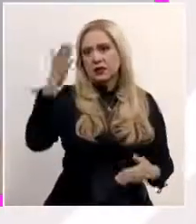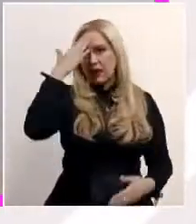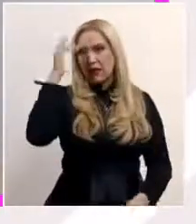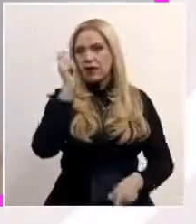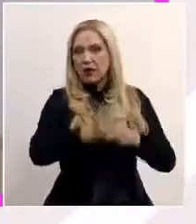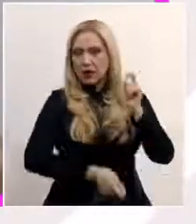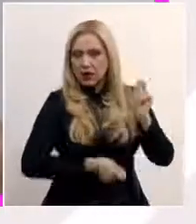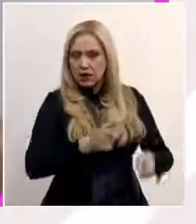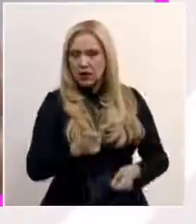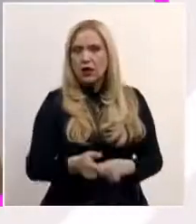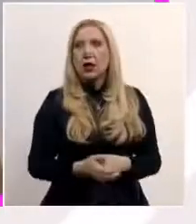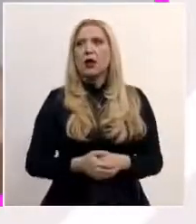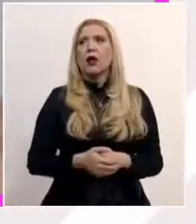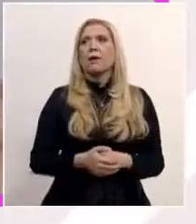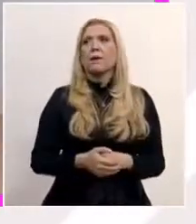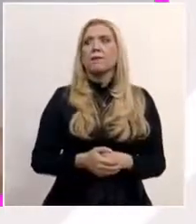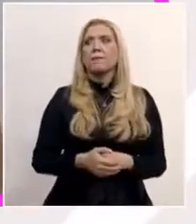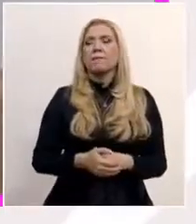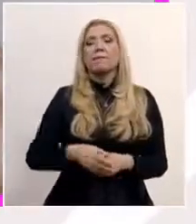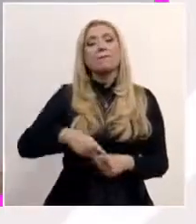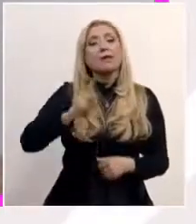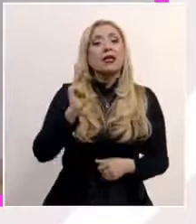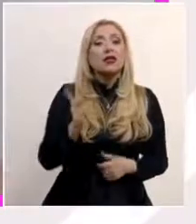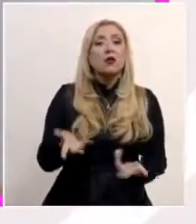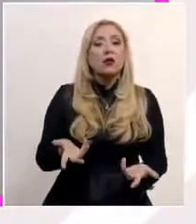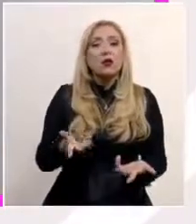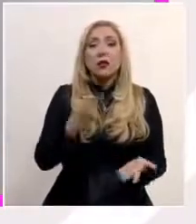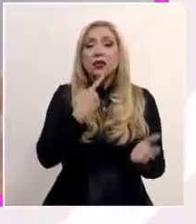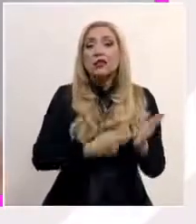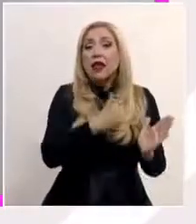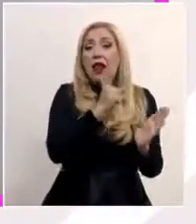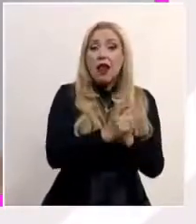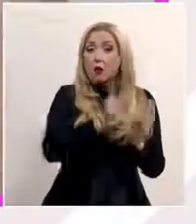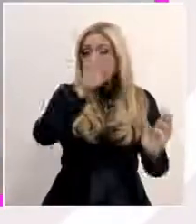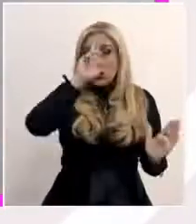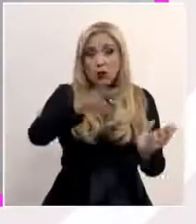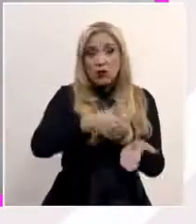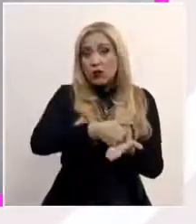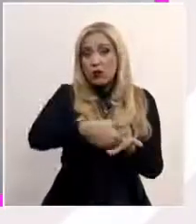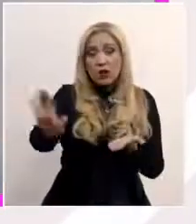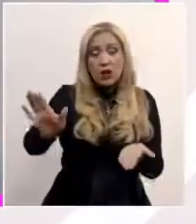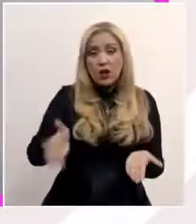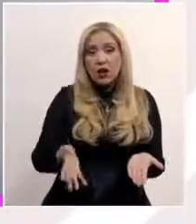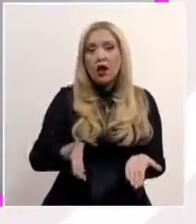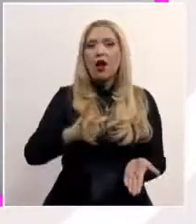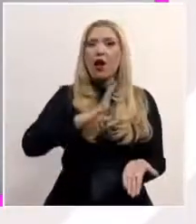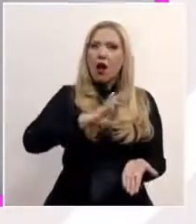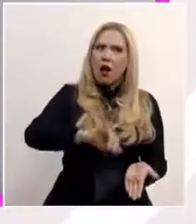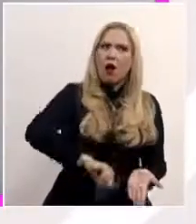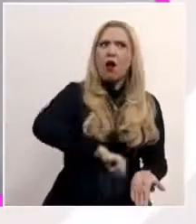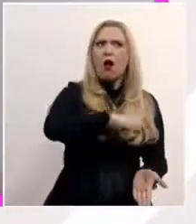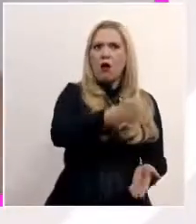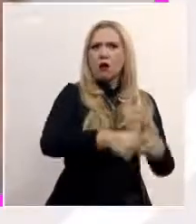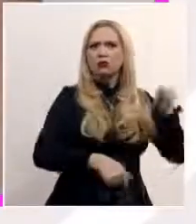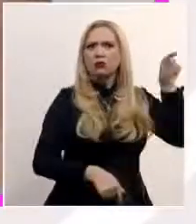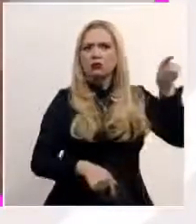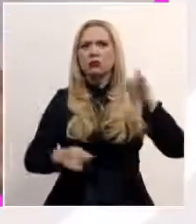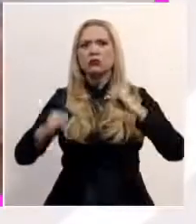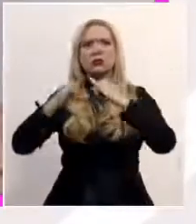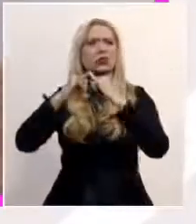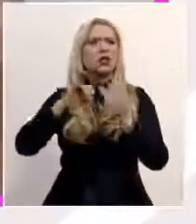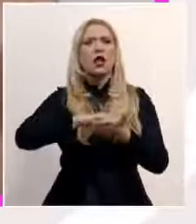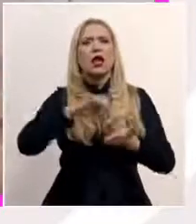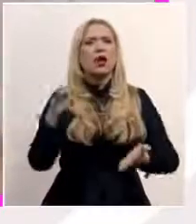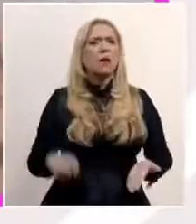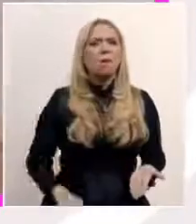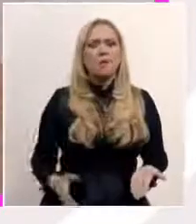pero como es una conducta que está prohibida en diversas leyes, hay otras autoridades que también pueden conocer. Por ejemplo, las que